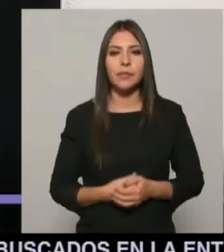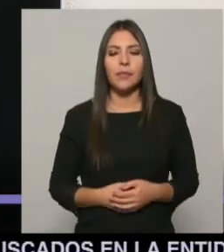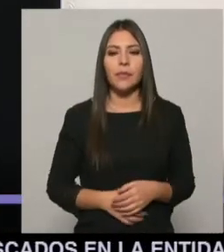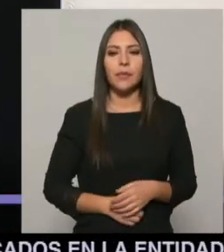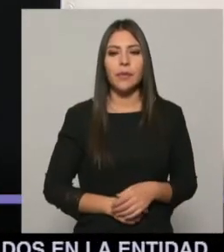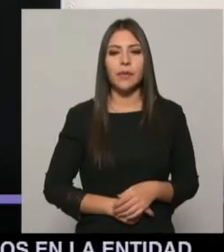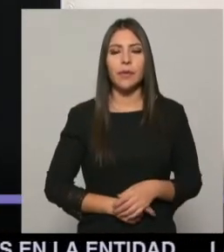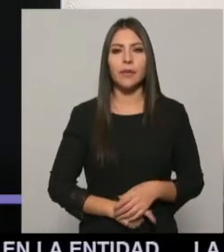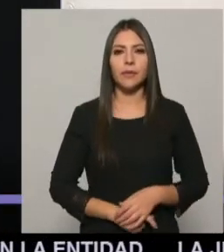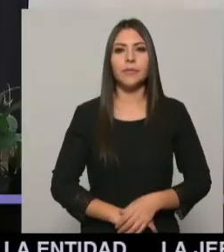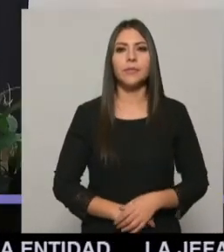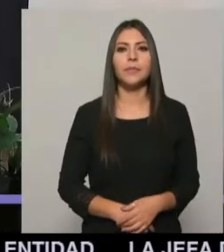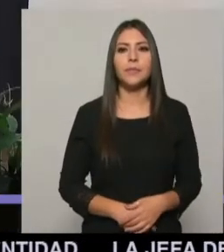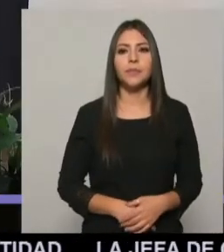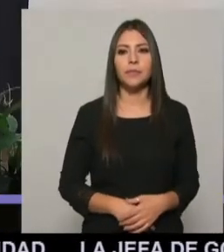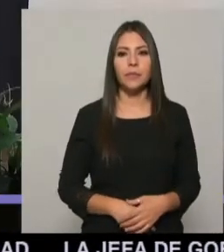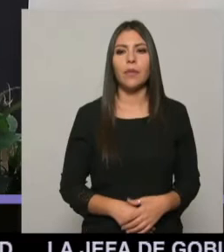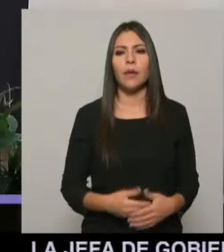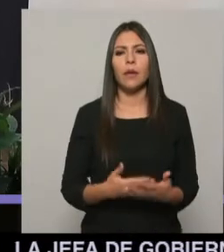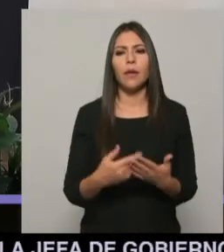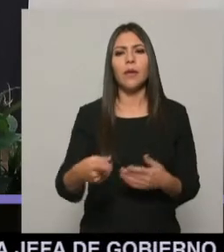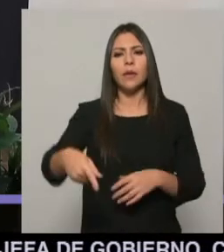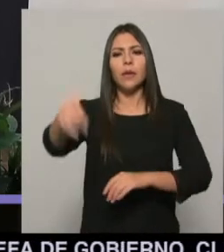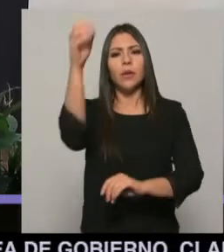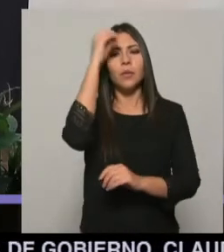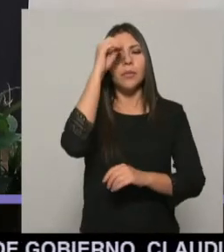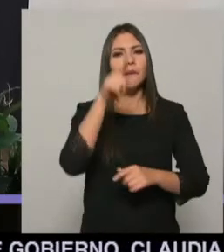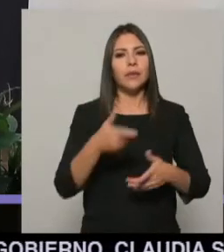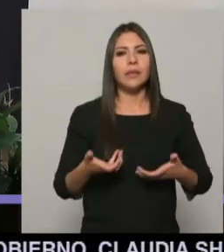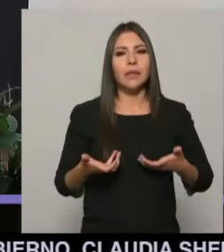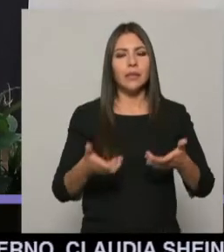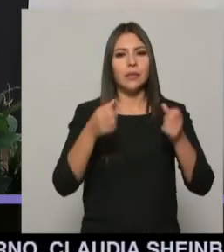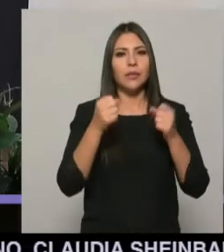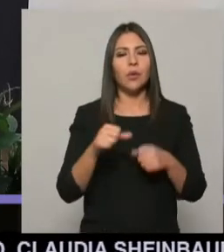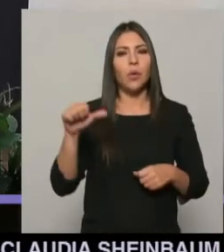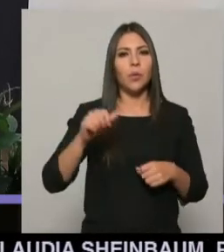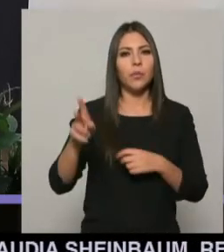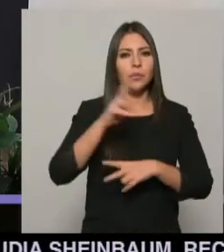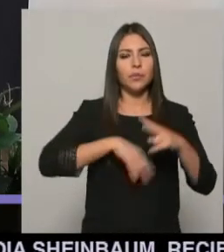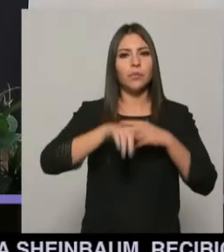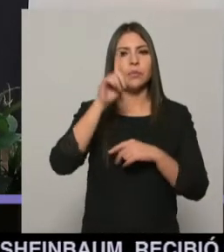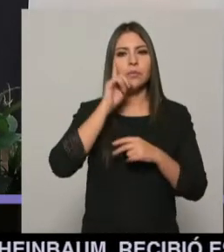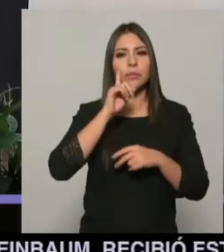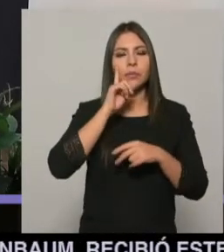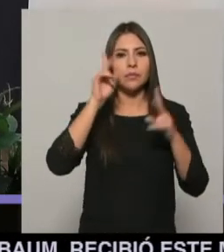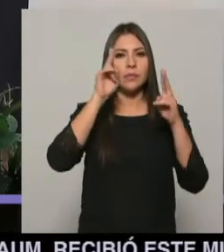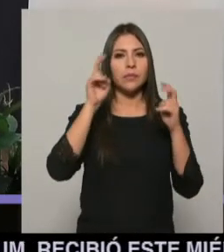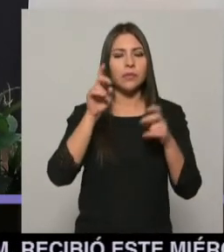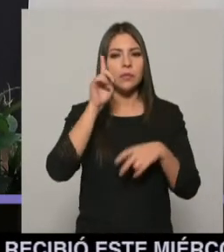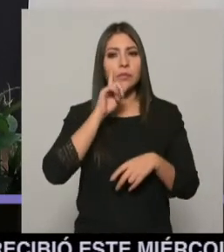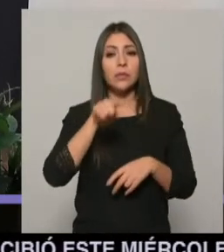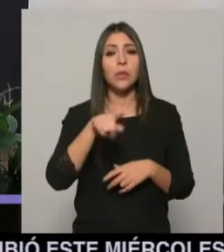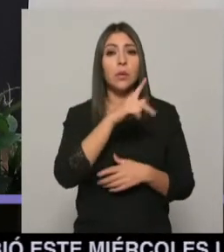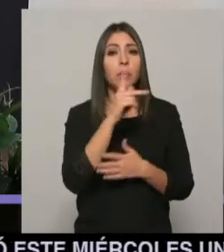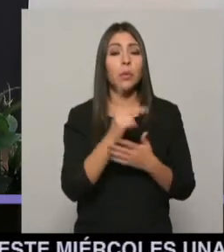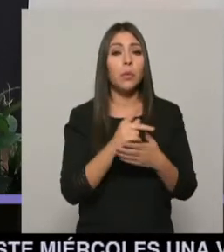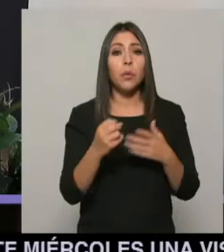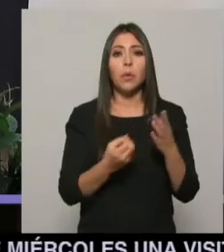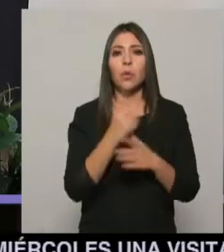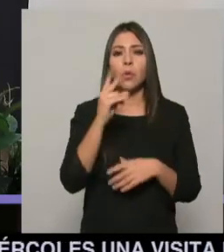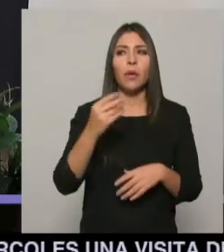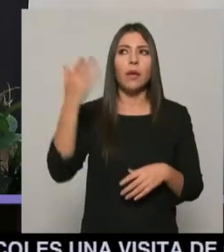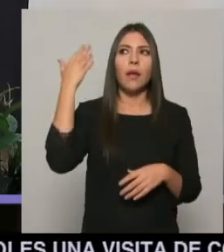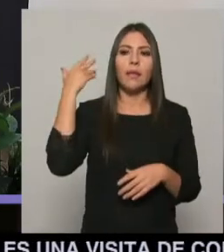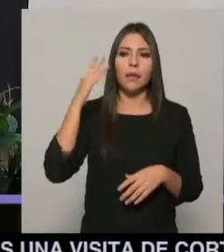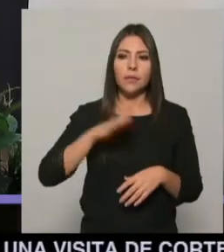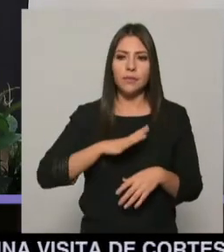ver, ¿qué piensas este sendero seguro? Hoy escuchaba a una feminista justamente hablar de que no es nuevo, era un programa ya anterior, que